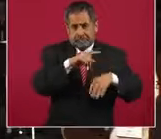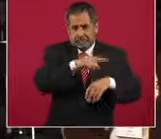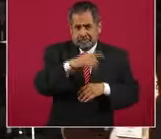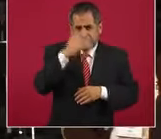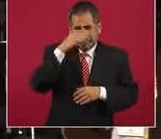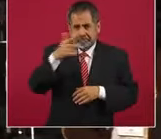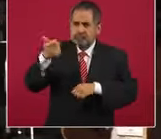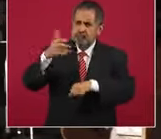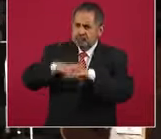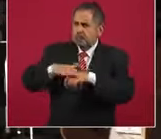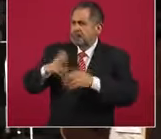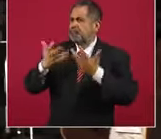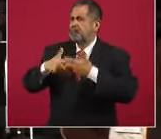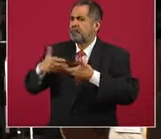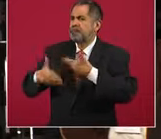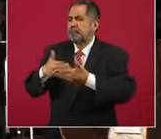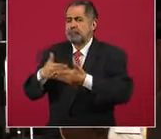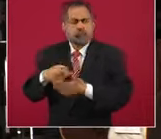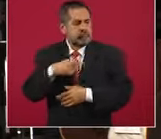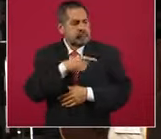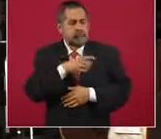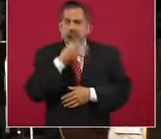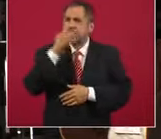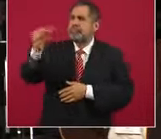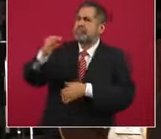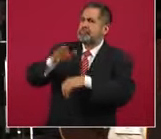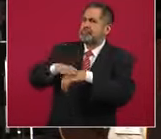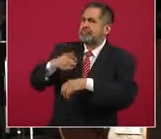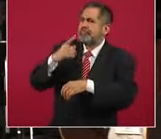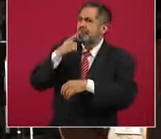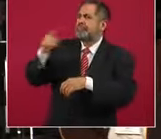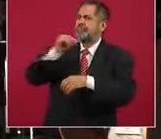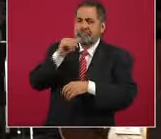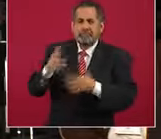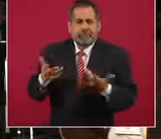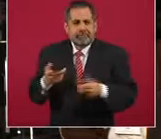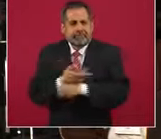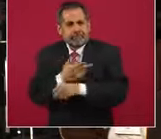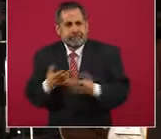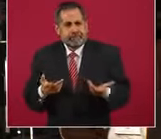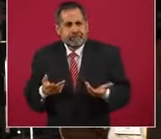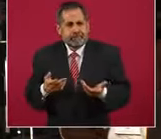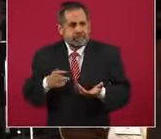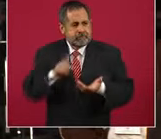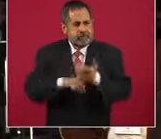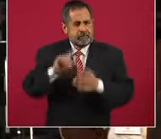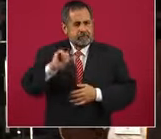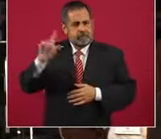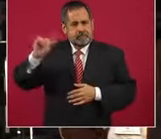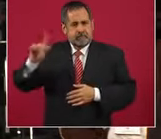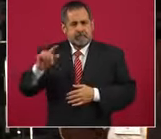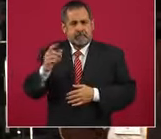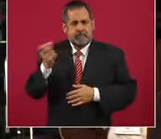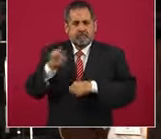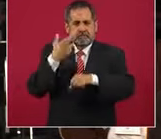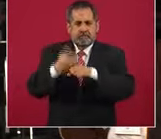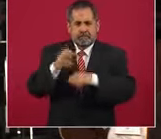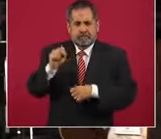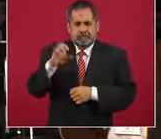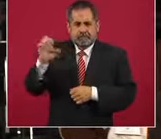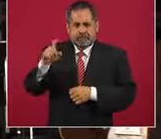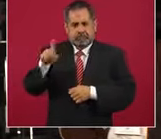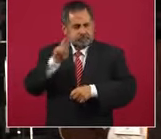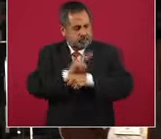que su administración funcione no los conozca? Yo me pregunto dónde quedan los funcionarios de la Secretaría de Economía, que son los encargados